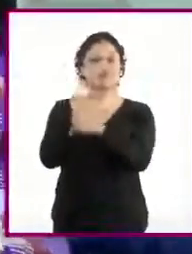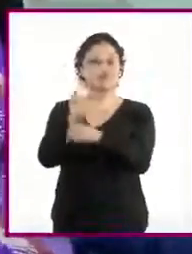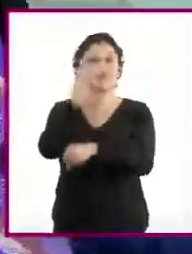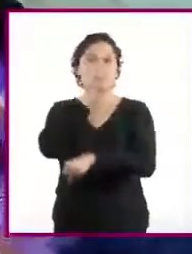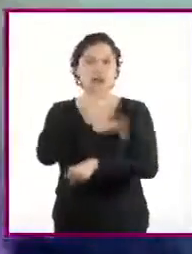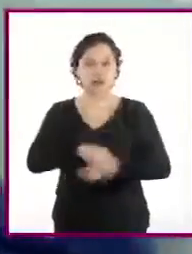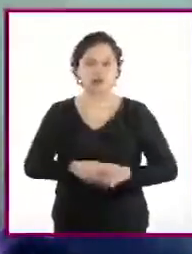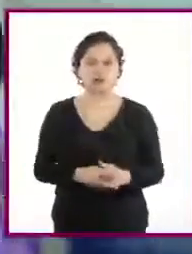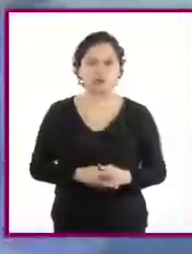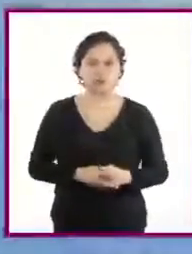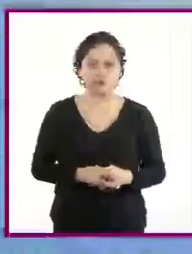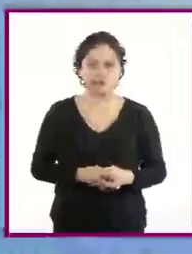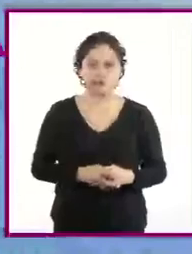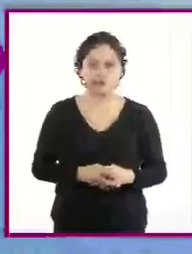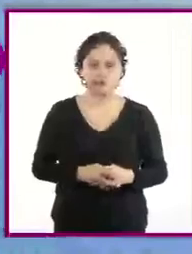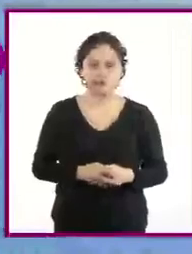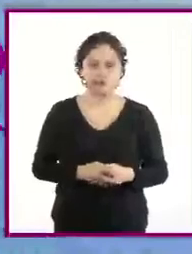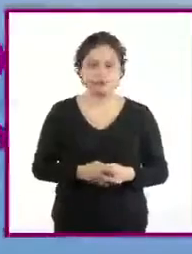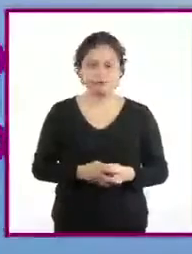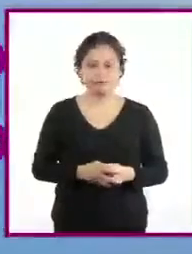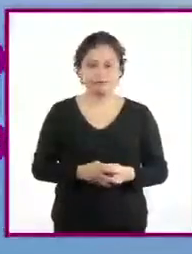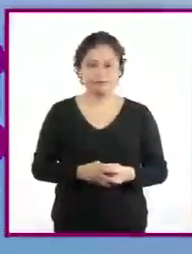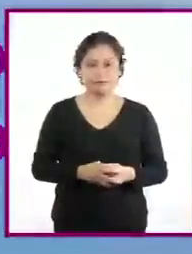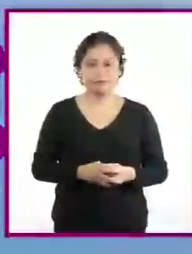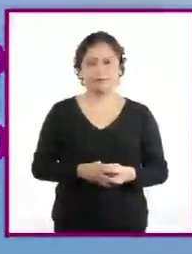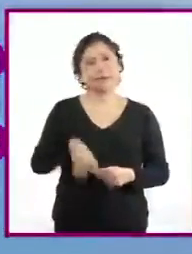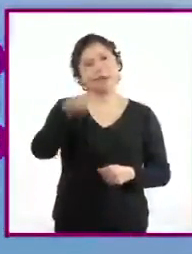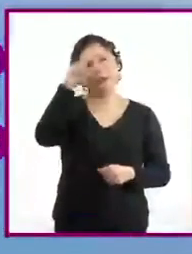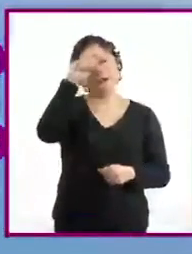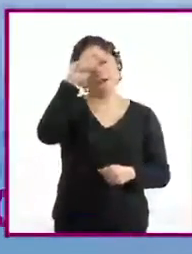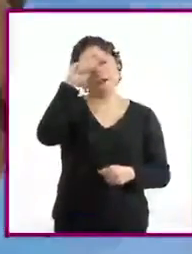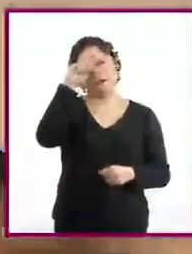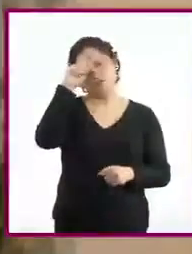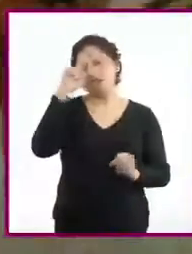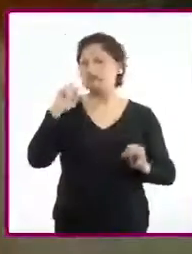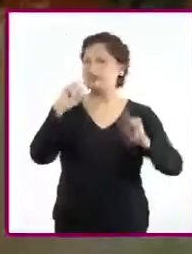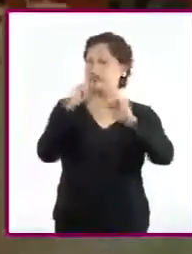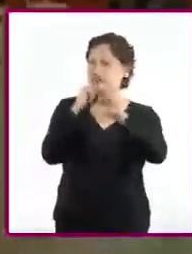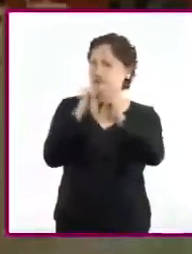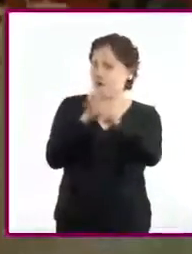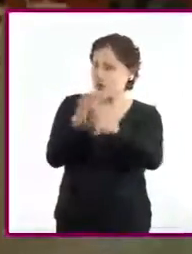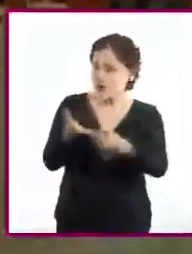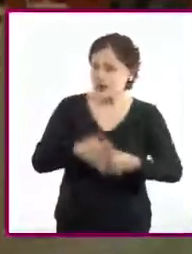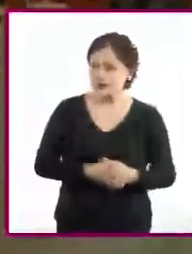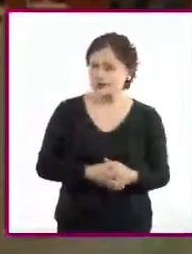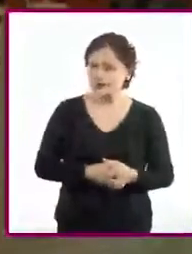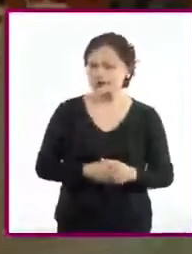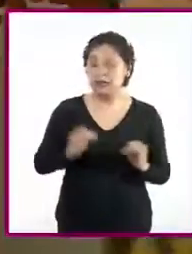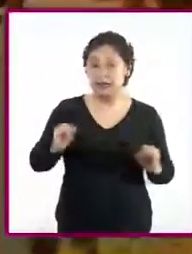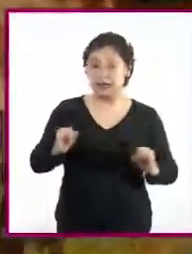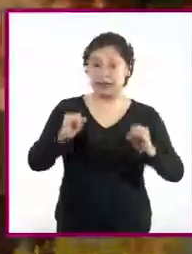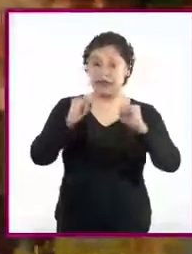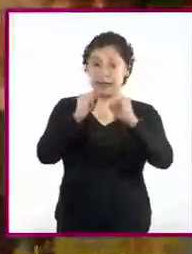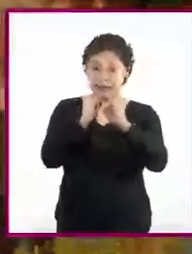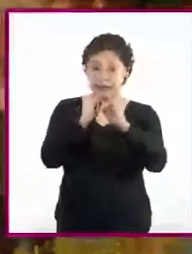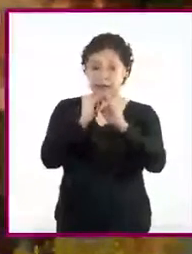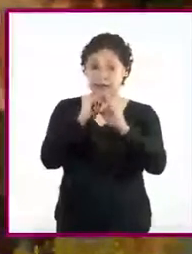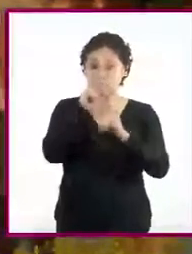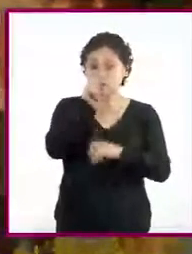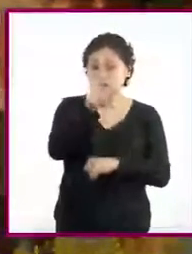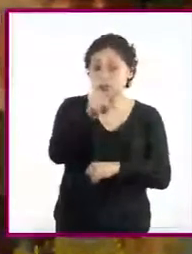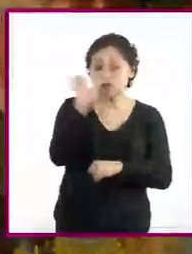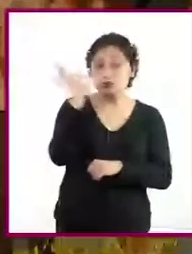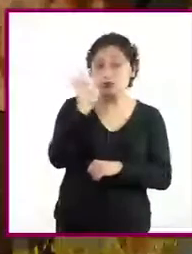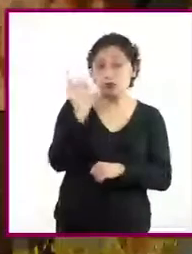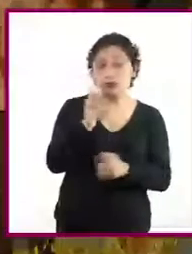cometan injusticias. ¿Y cuáles son esas instituciones? Las instituciones a las cuales se puede acudir